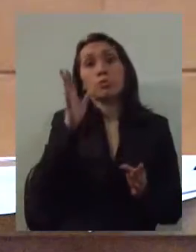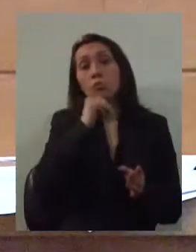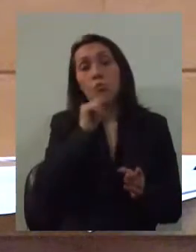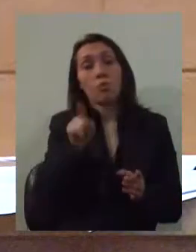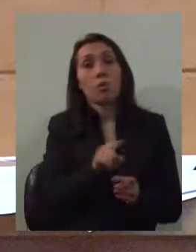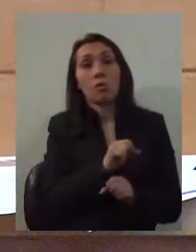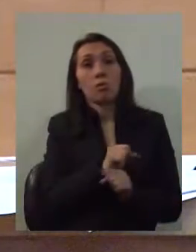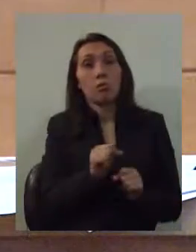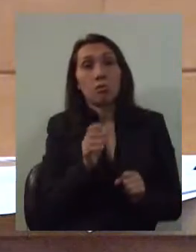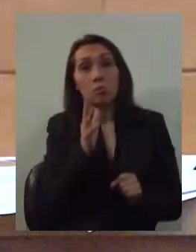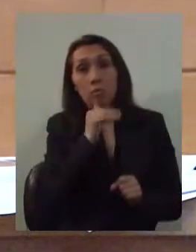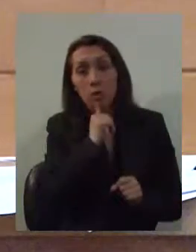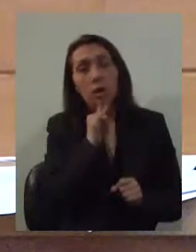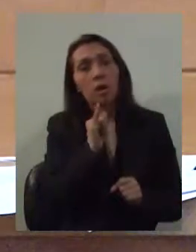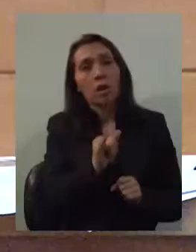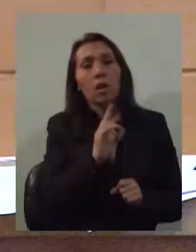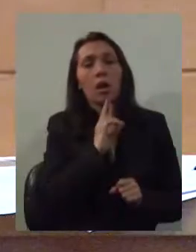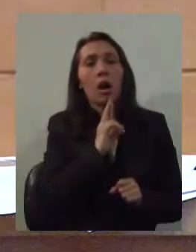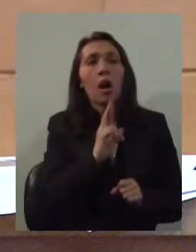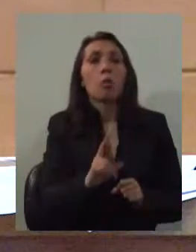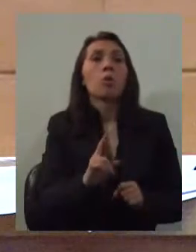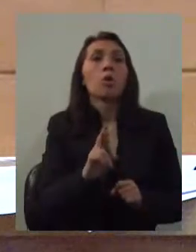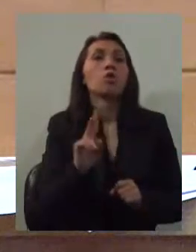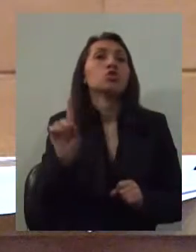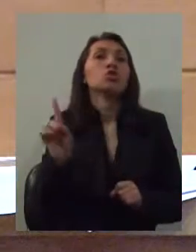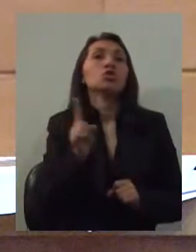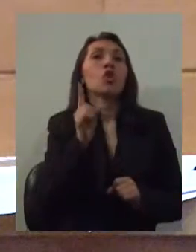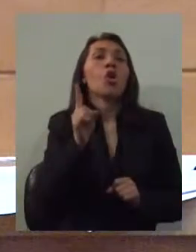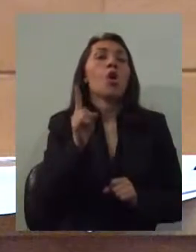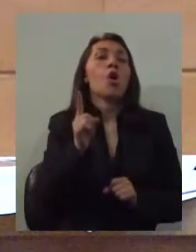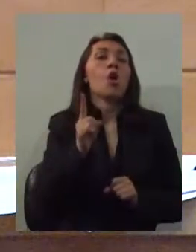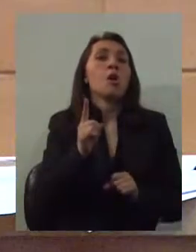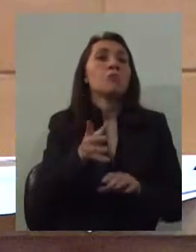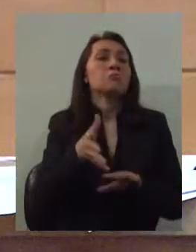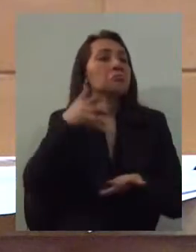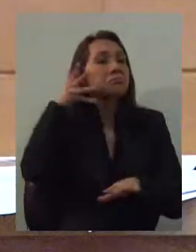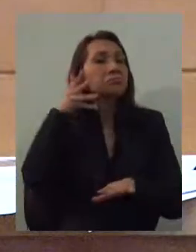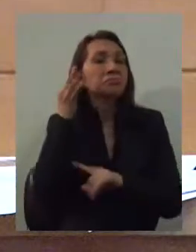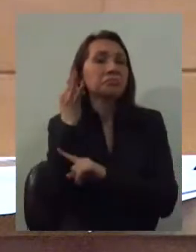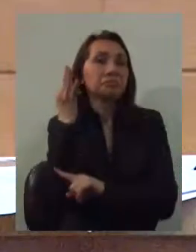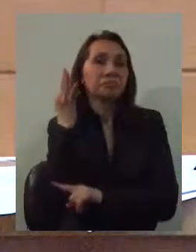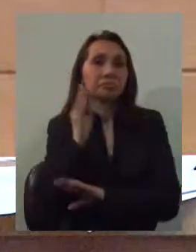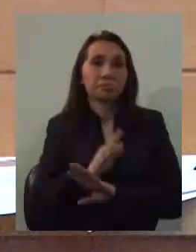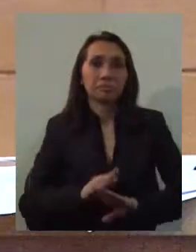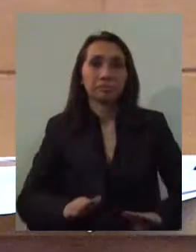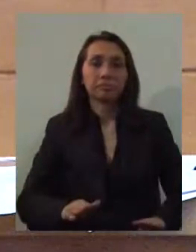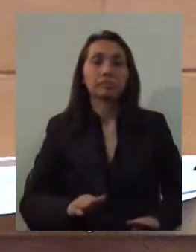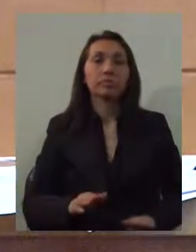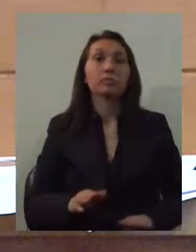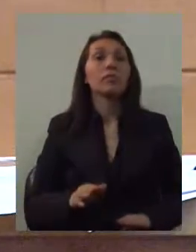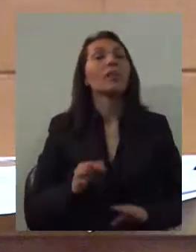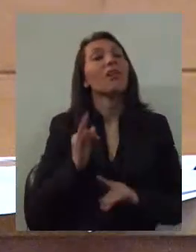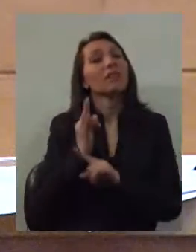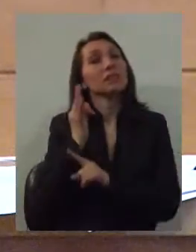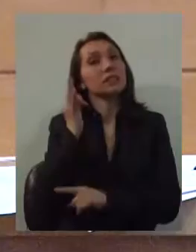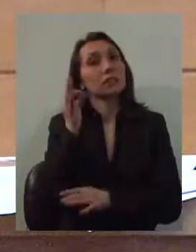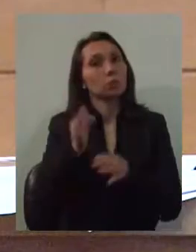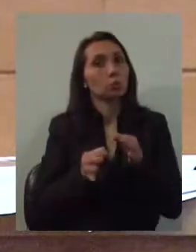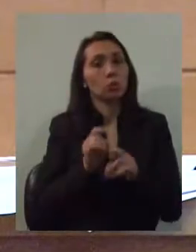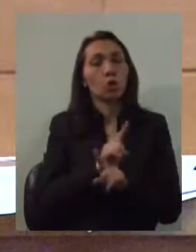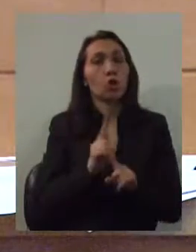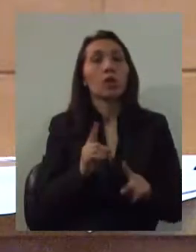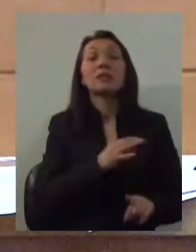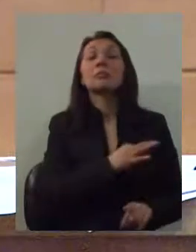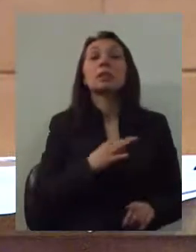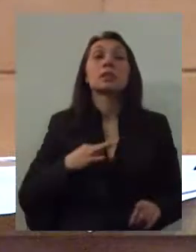puede existir, y se resuelve con la sola audiencia del fiscal. Fiscal judicial, no es el fiscal del